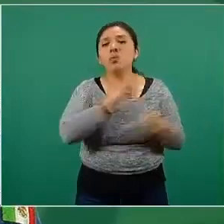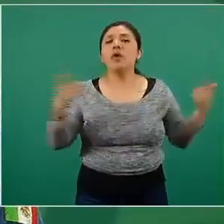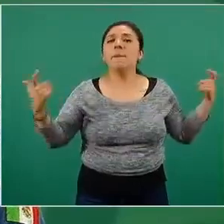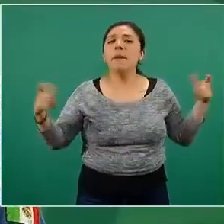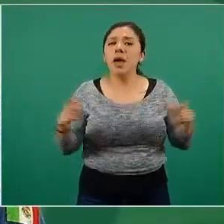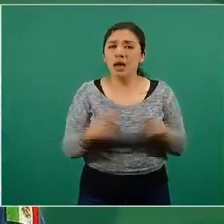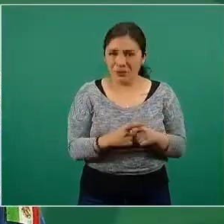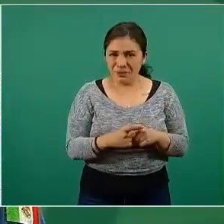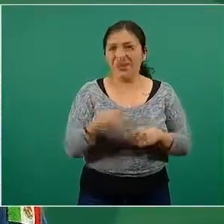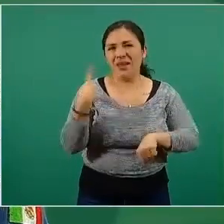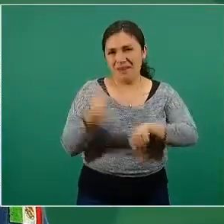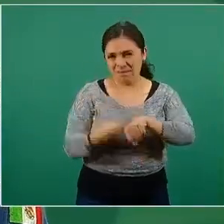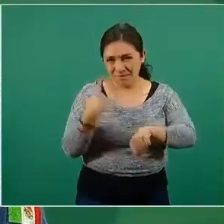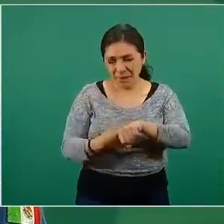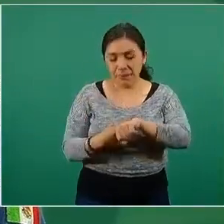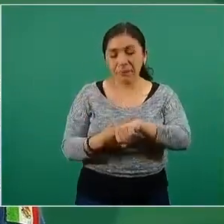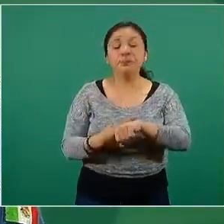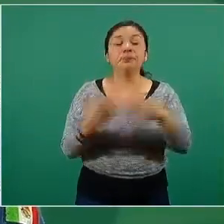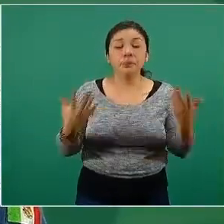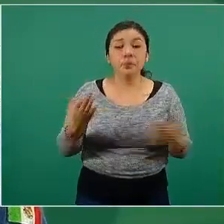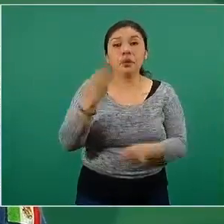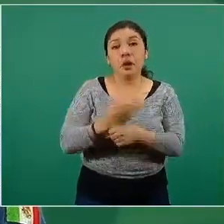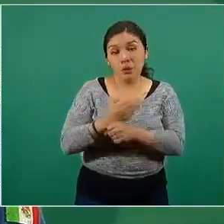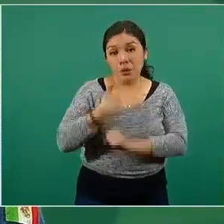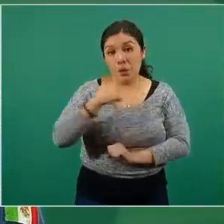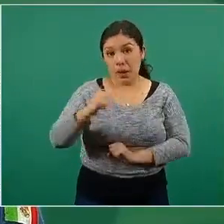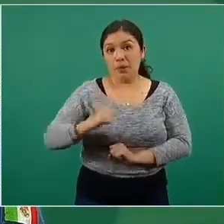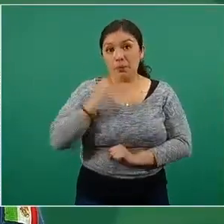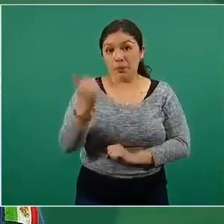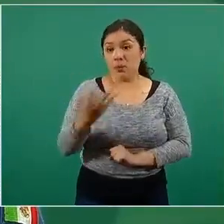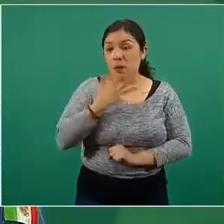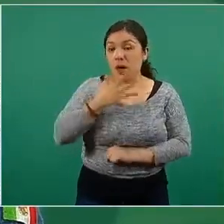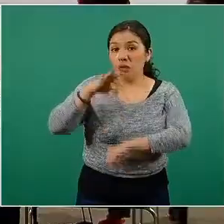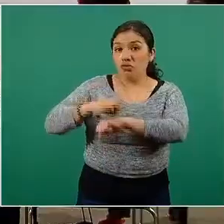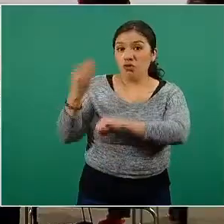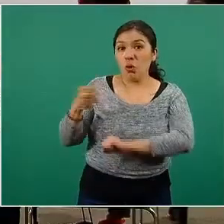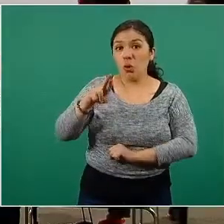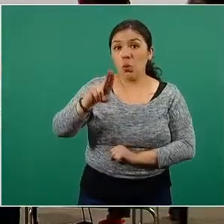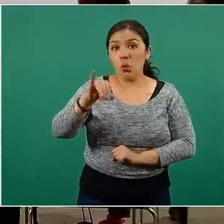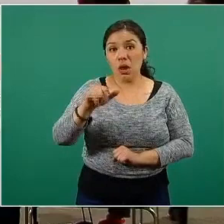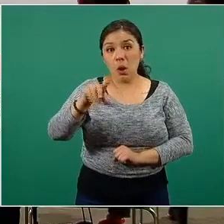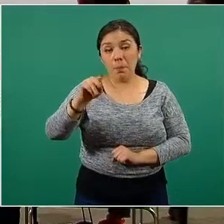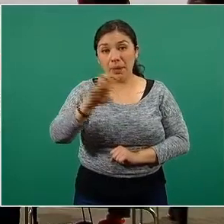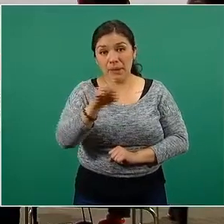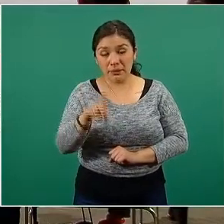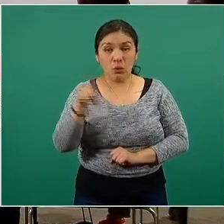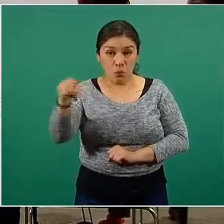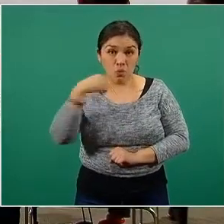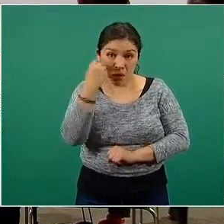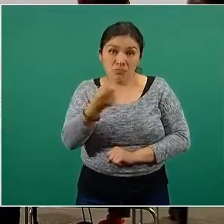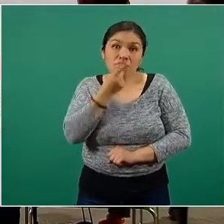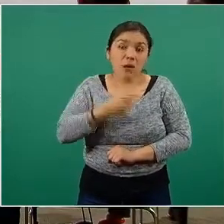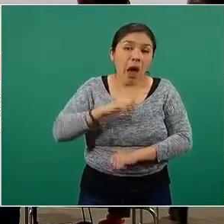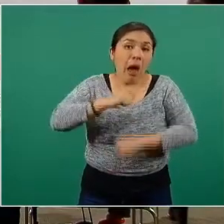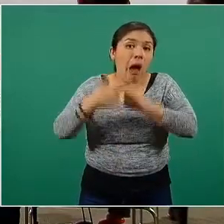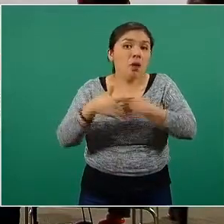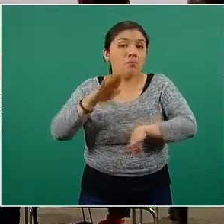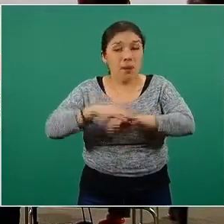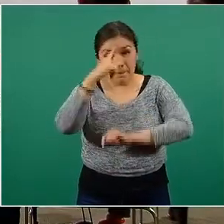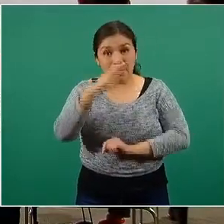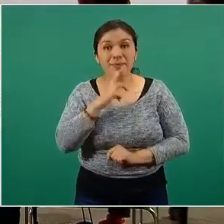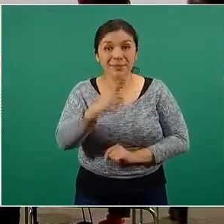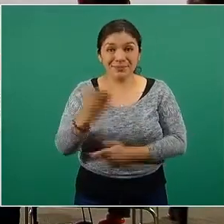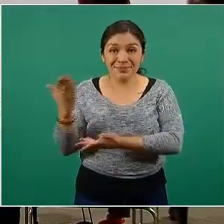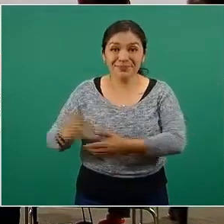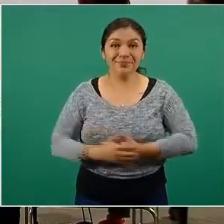disminución. Igual, y aprovechando que está el doctor Ruy López Ridaura con nosotros, si él quisiera complementar la respuesta,